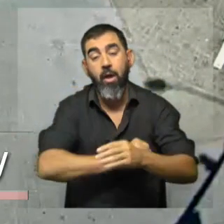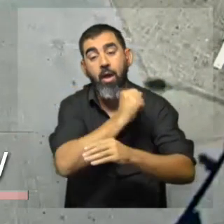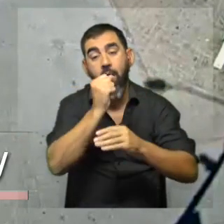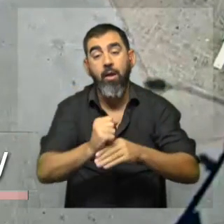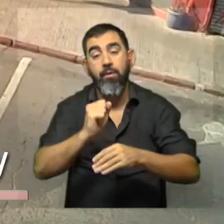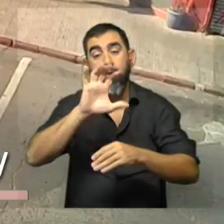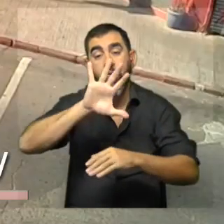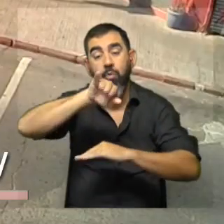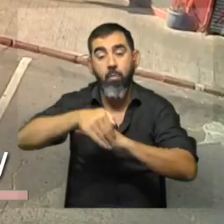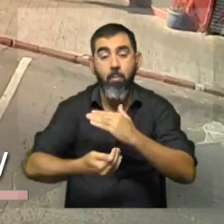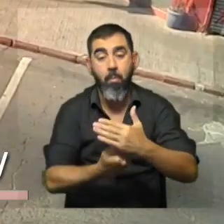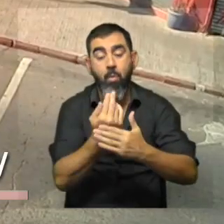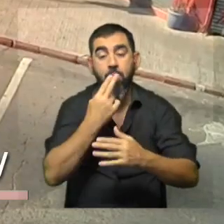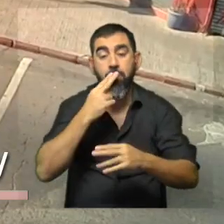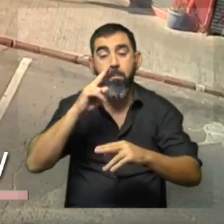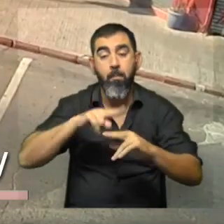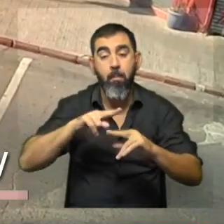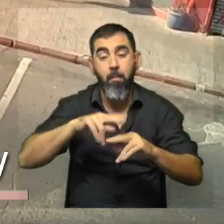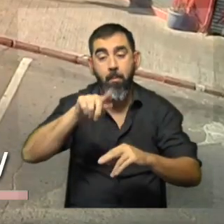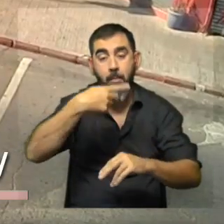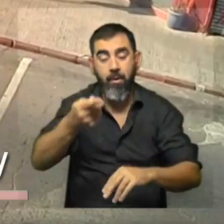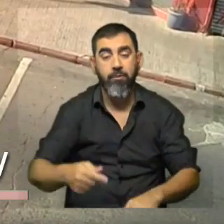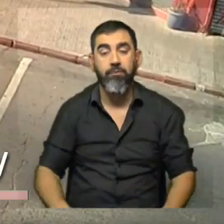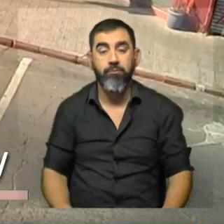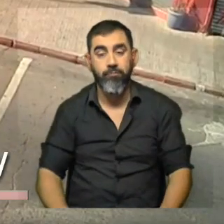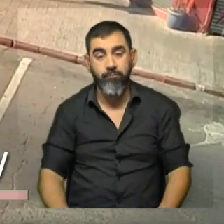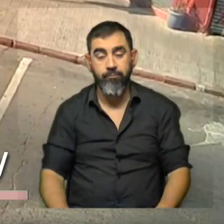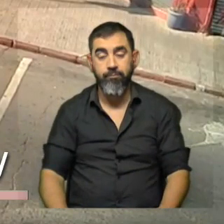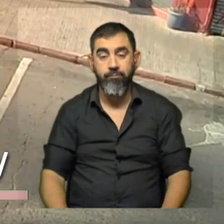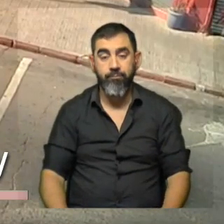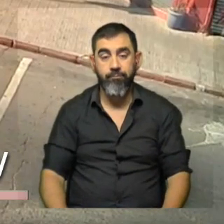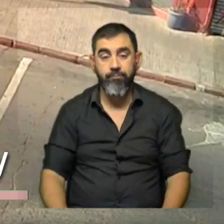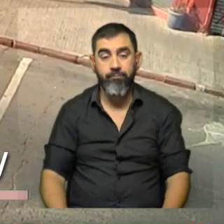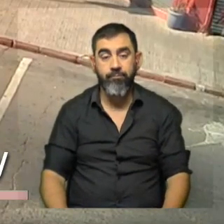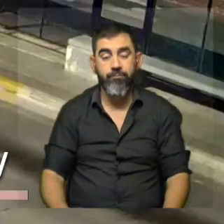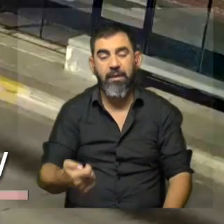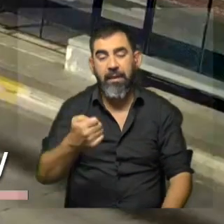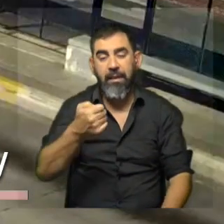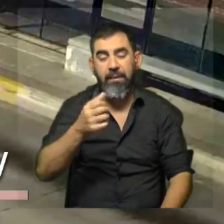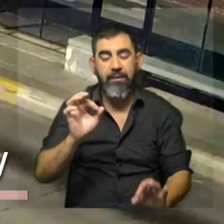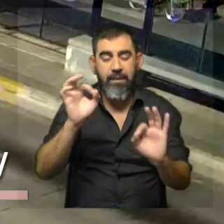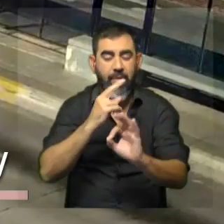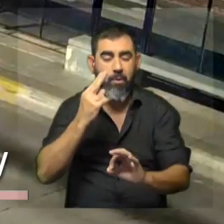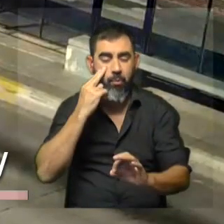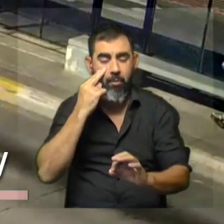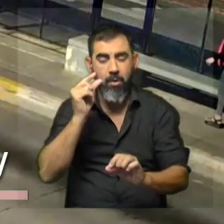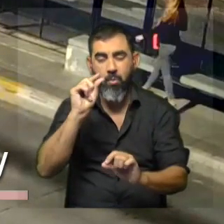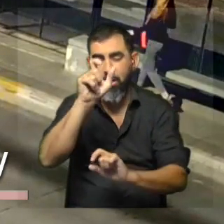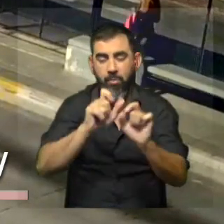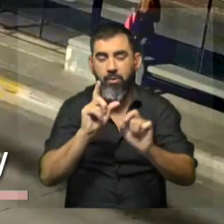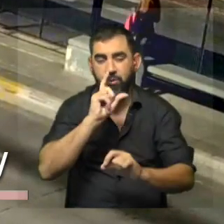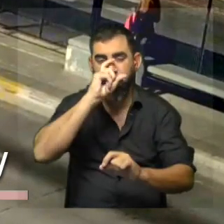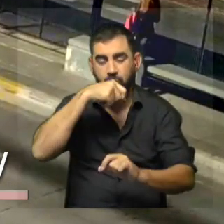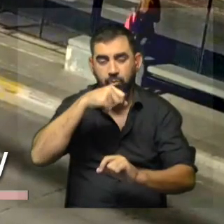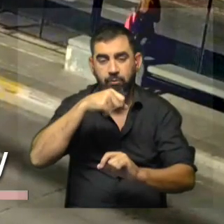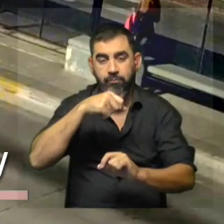5 del martes 10. Ahí casi no va a afectar, ¿no? Casi no va a afectar porque hay poca gente circulando en Montevideo, ¿no?